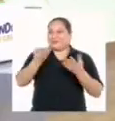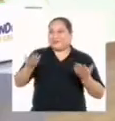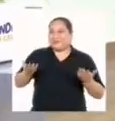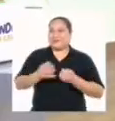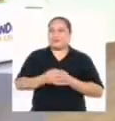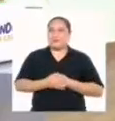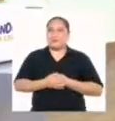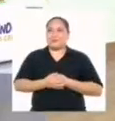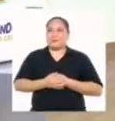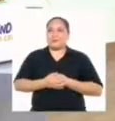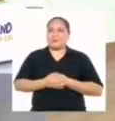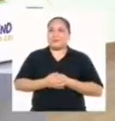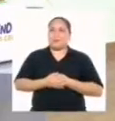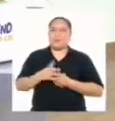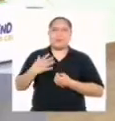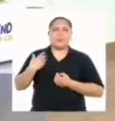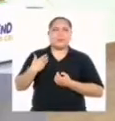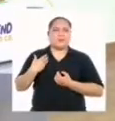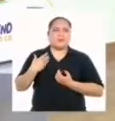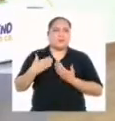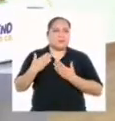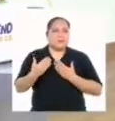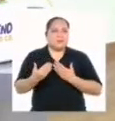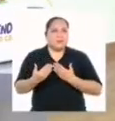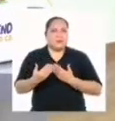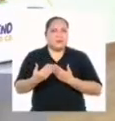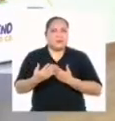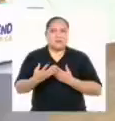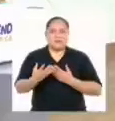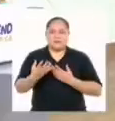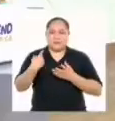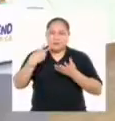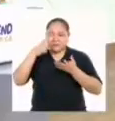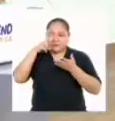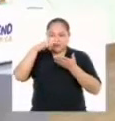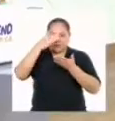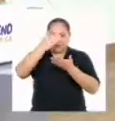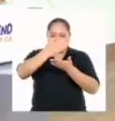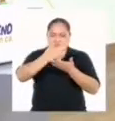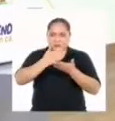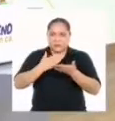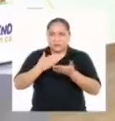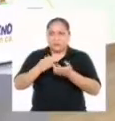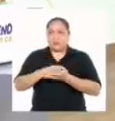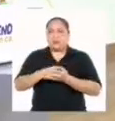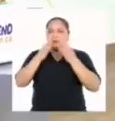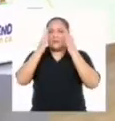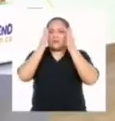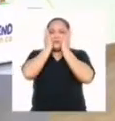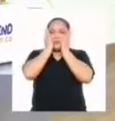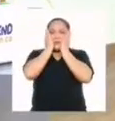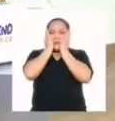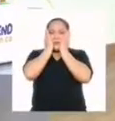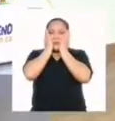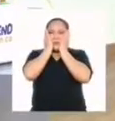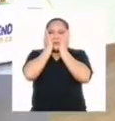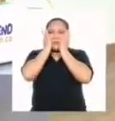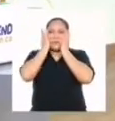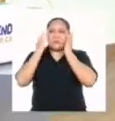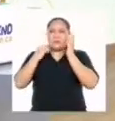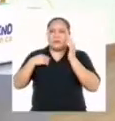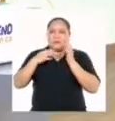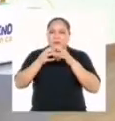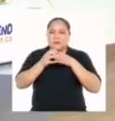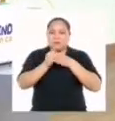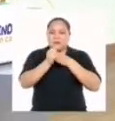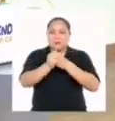y... ¿qué seguía? ¿Alguien vio mi guión? Ay no, mi